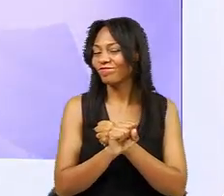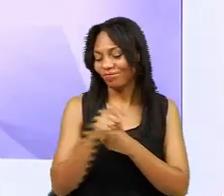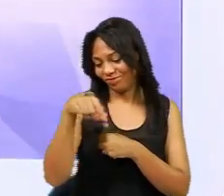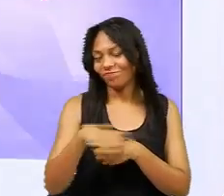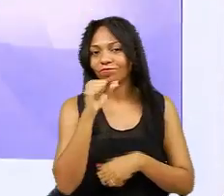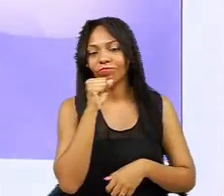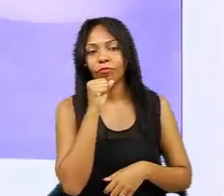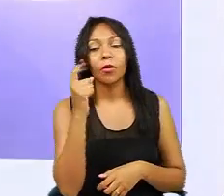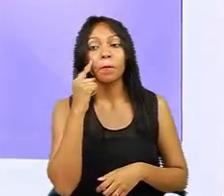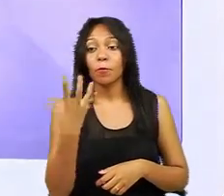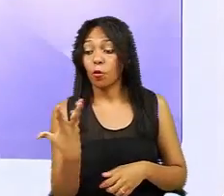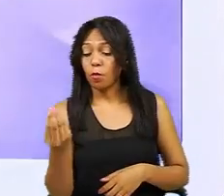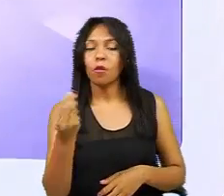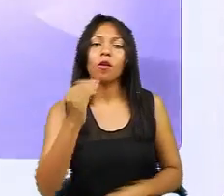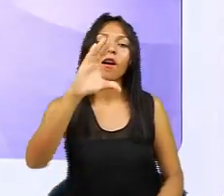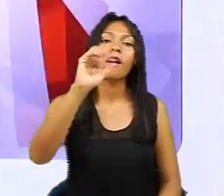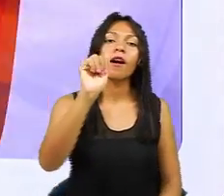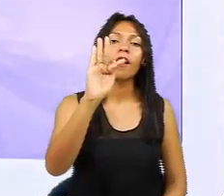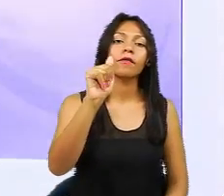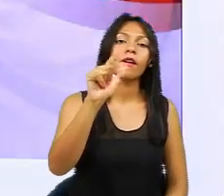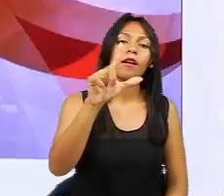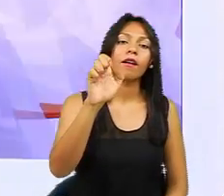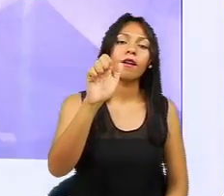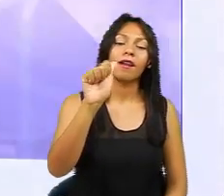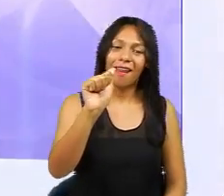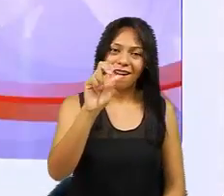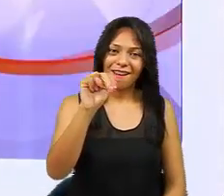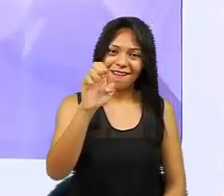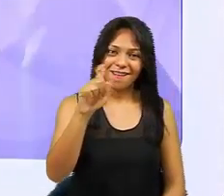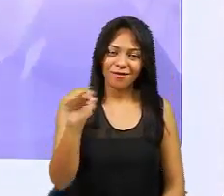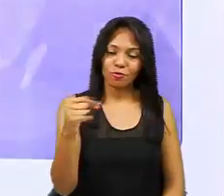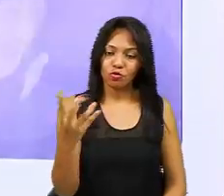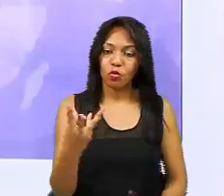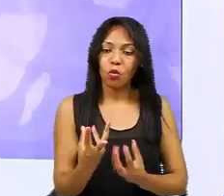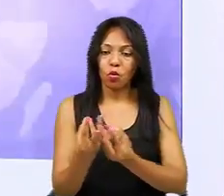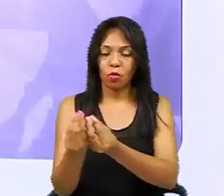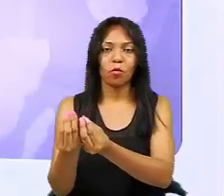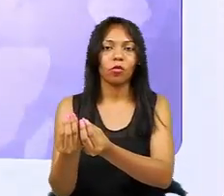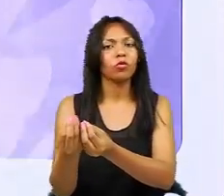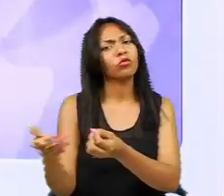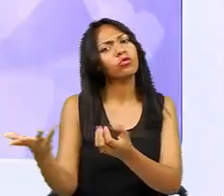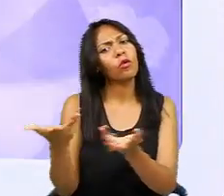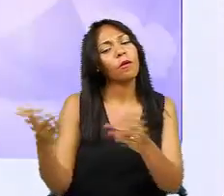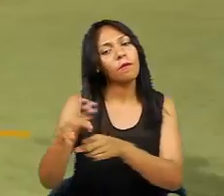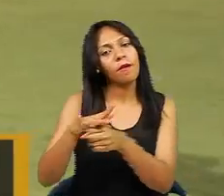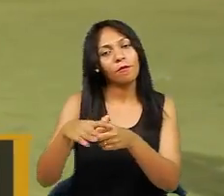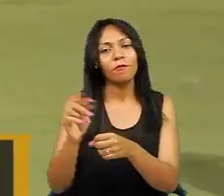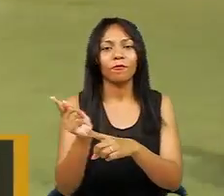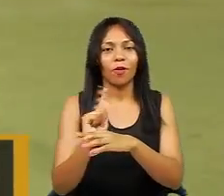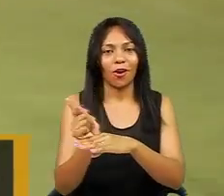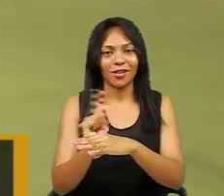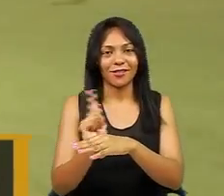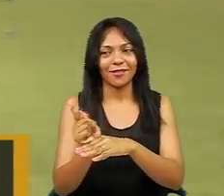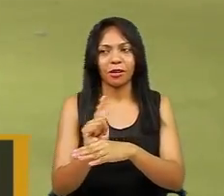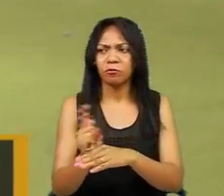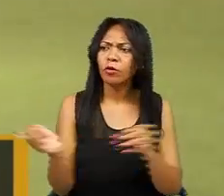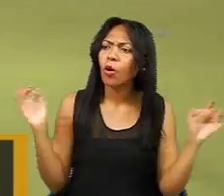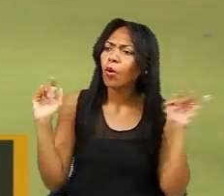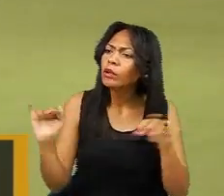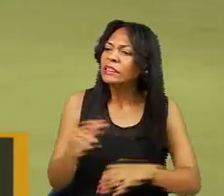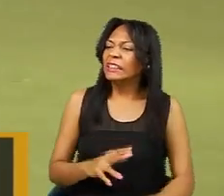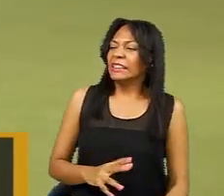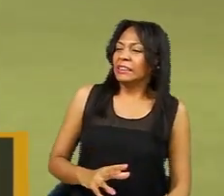torneo recreativo que se juega en la Comuna 3 de Barranca Bermeja, allí en el barrio La Floresta. En un encuentro lleno de emociones, el